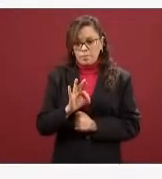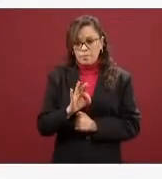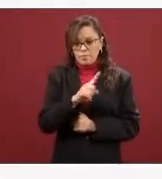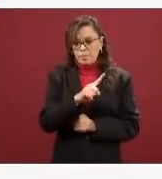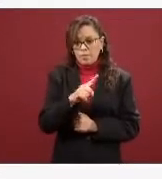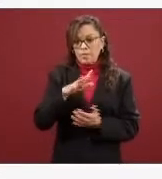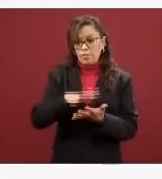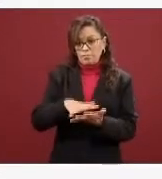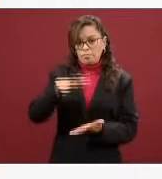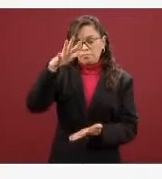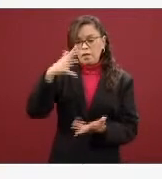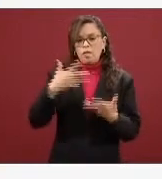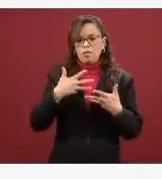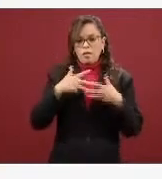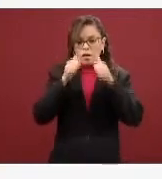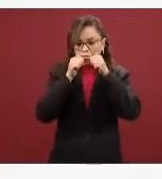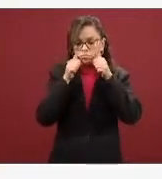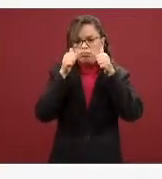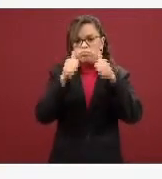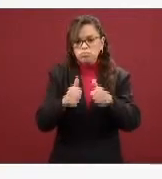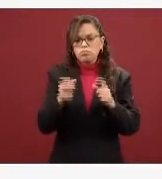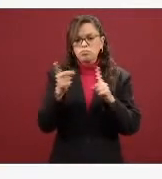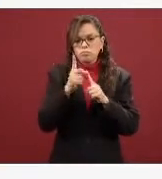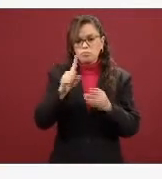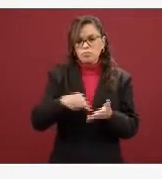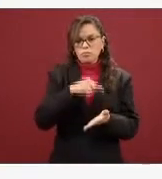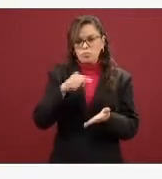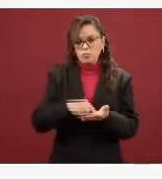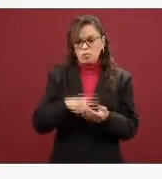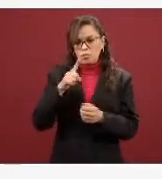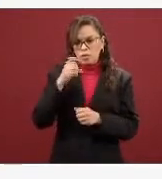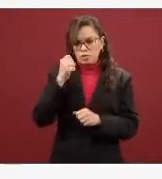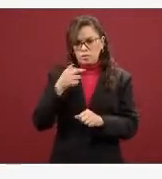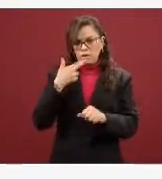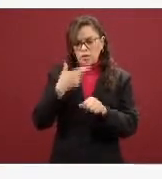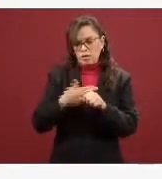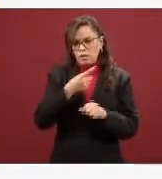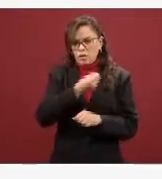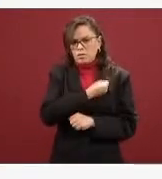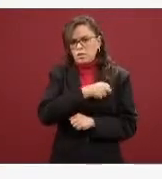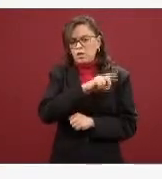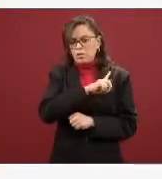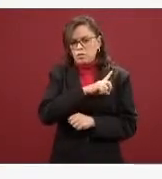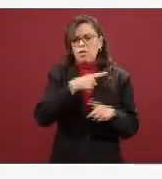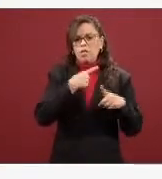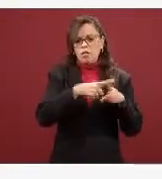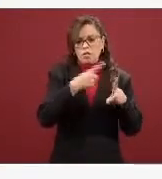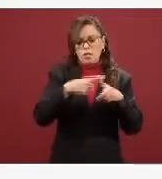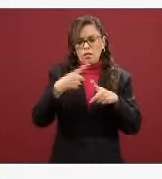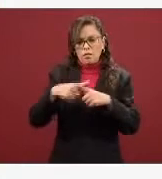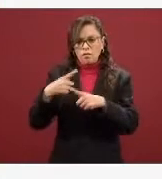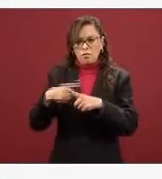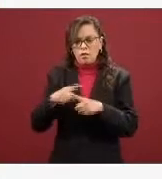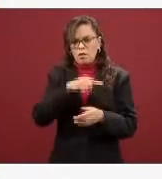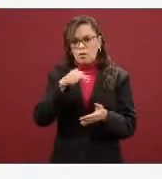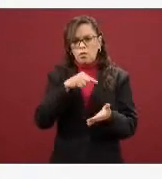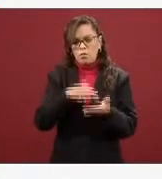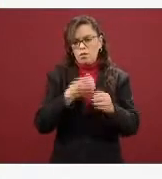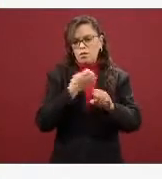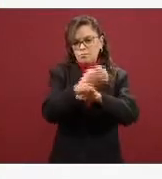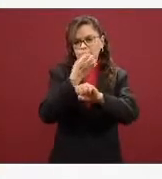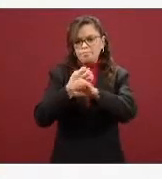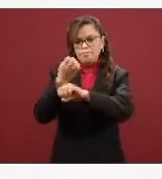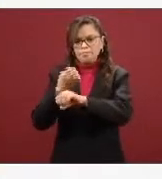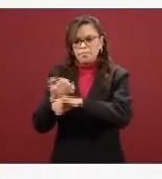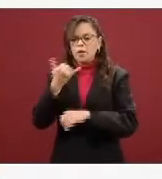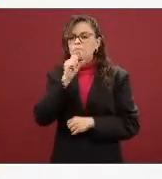mayoría de ellos ha sido atendido en unidades de la Secretaría de Salud, en las diferentes entidades federativas, así como en